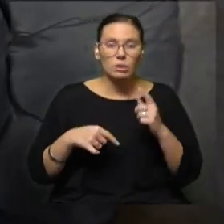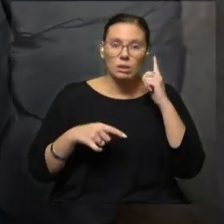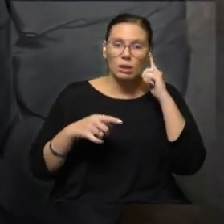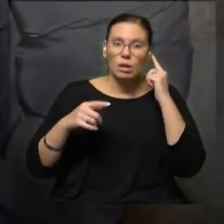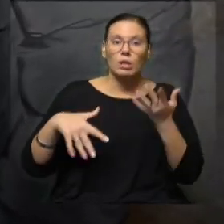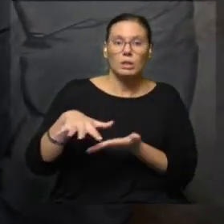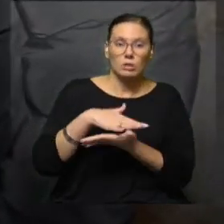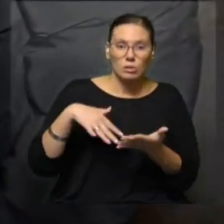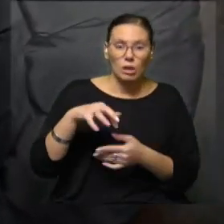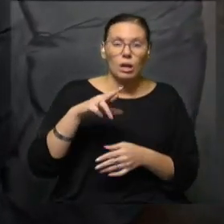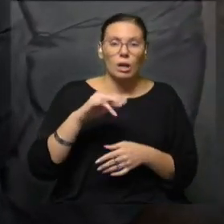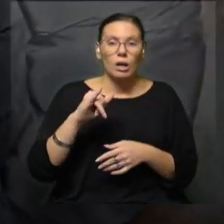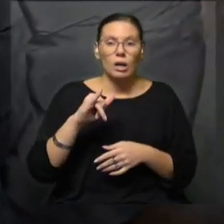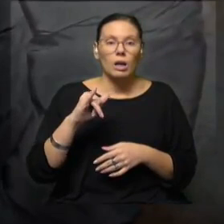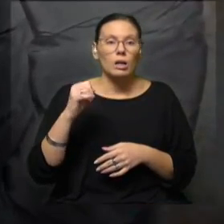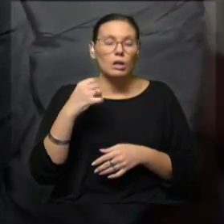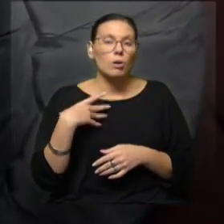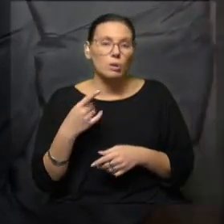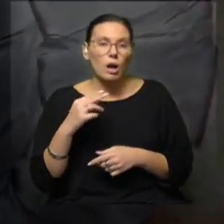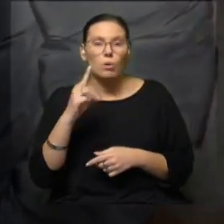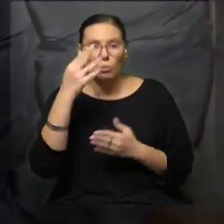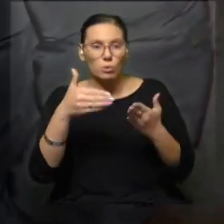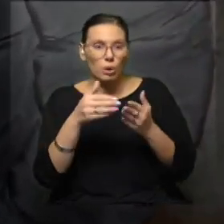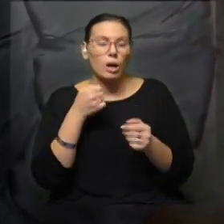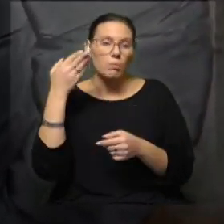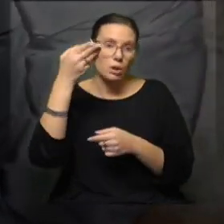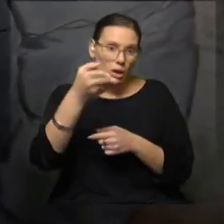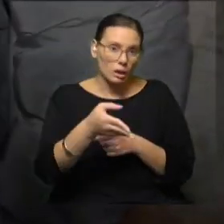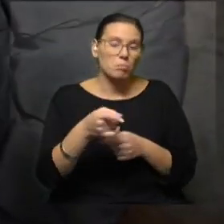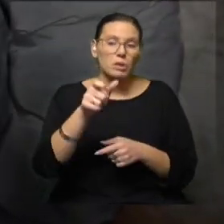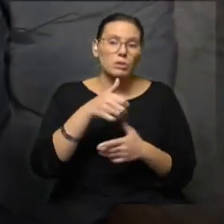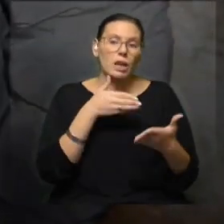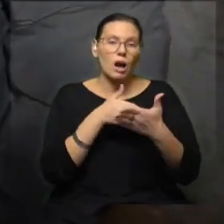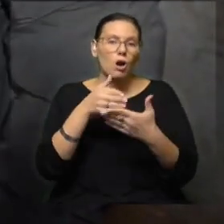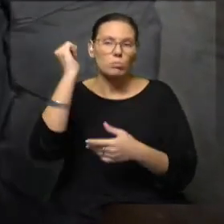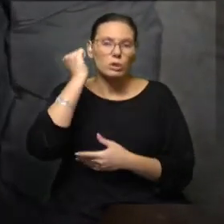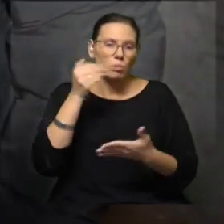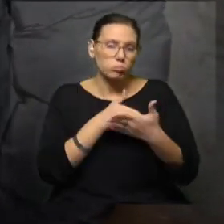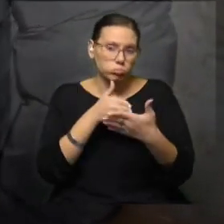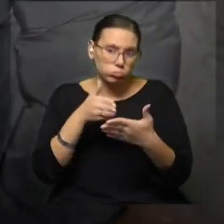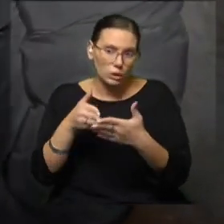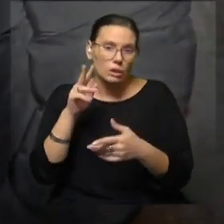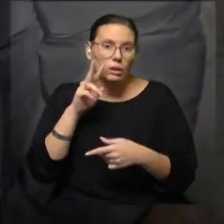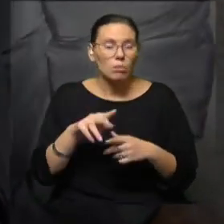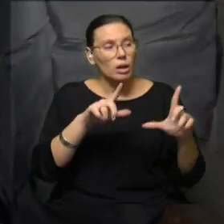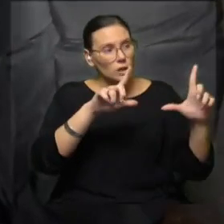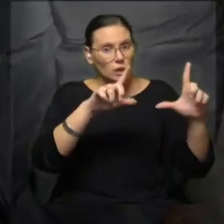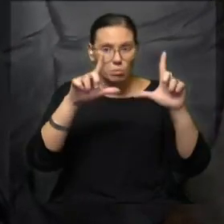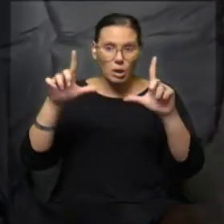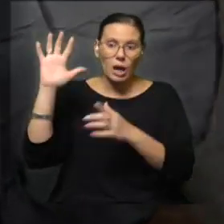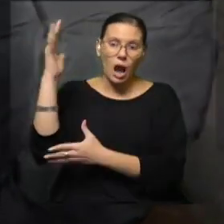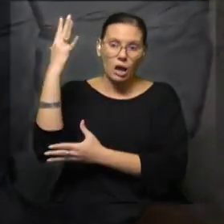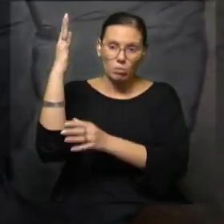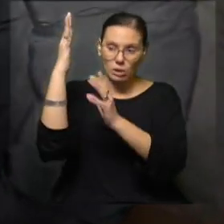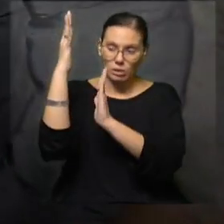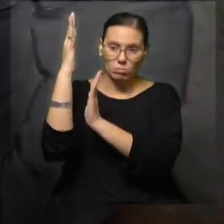por la vuelta, Río Branco y Uruguay, puede ser de camino a la terminal, me imagino que hay mucha gente que pasa por acá. Y bueno, si ven las imágenes que están pegadas a los